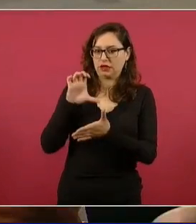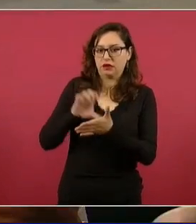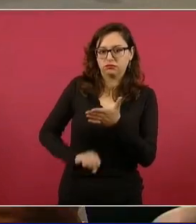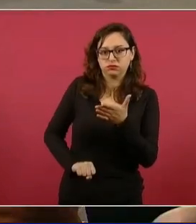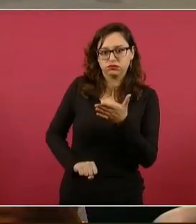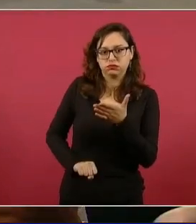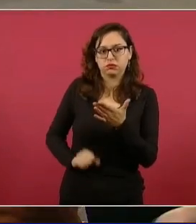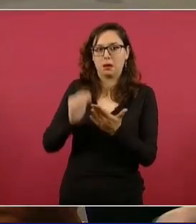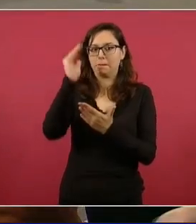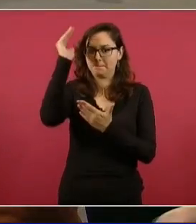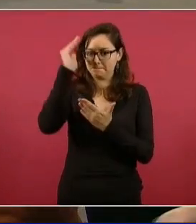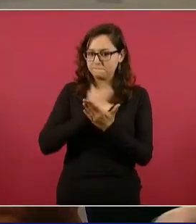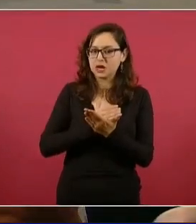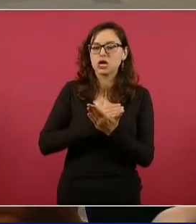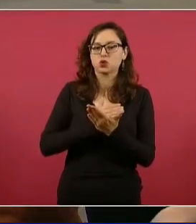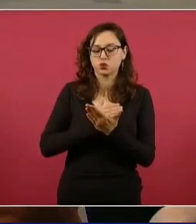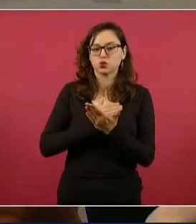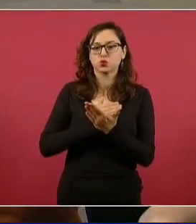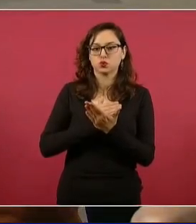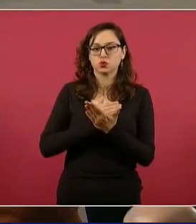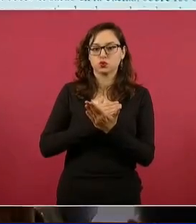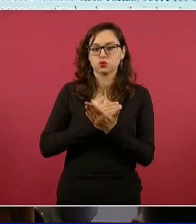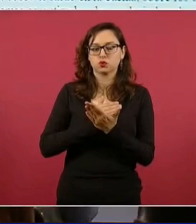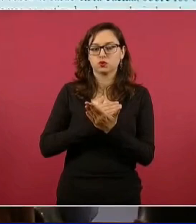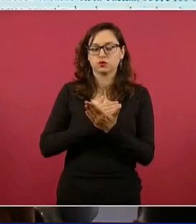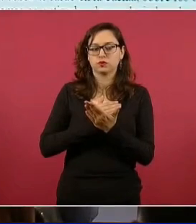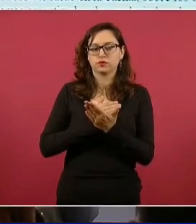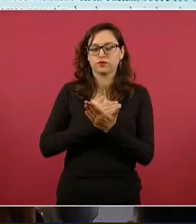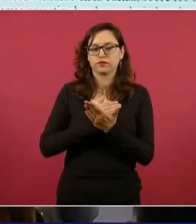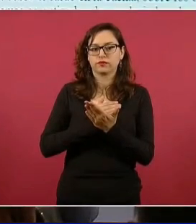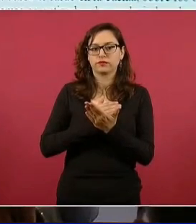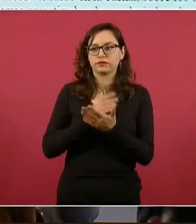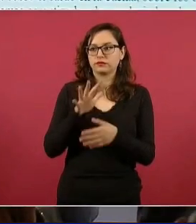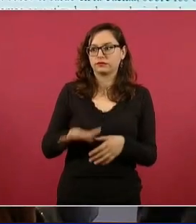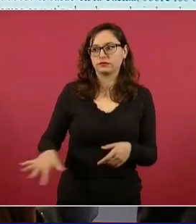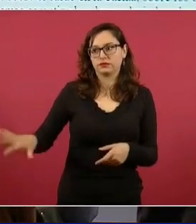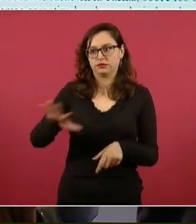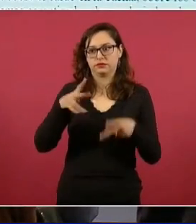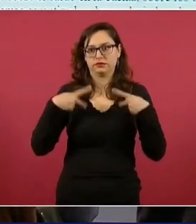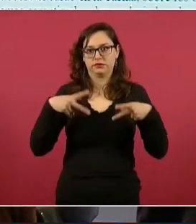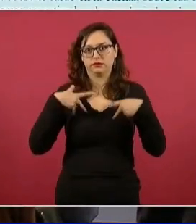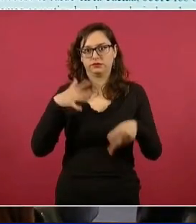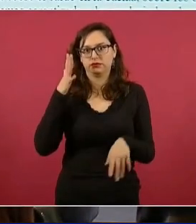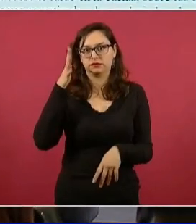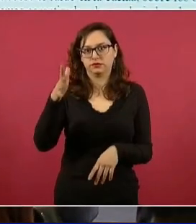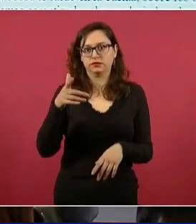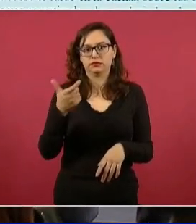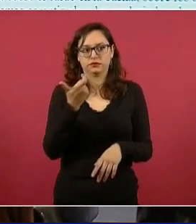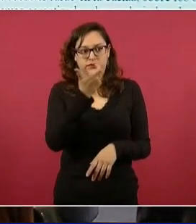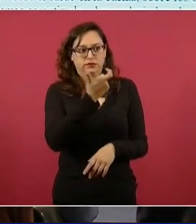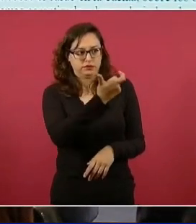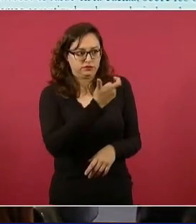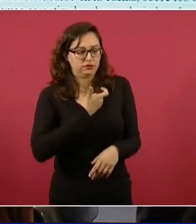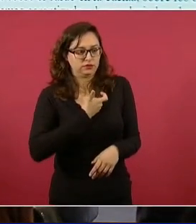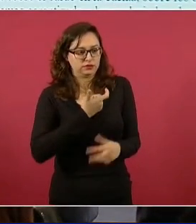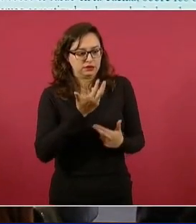comisiones, ¿sí? Y les quede más a los trabajadores.